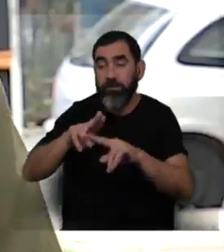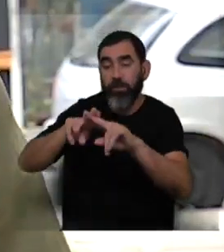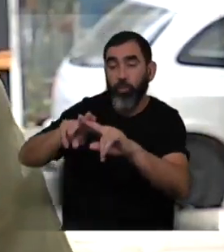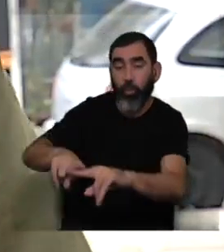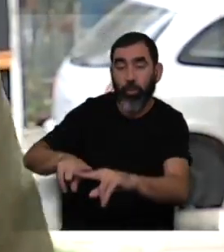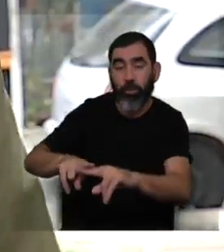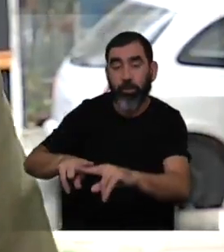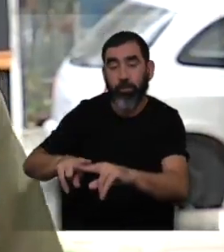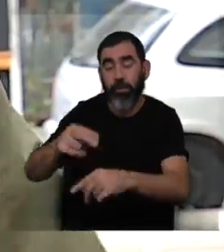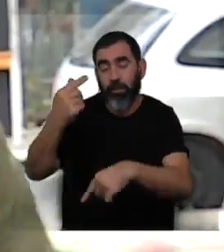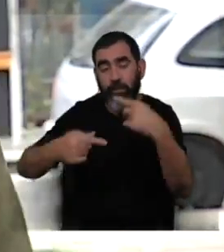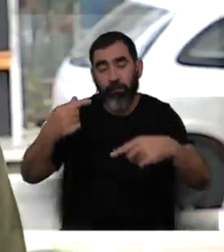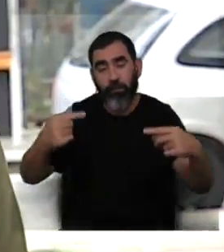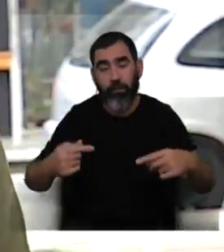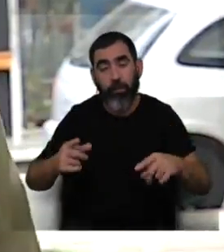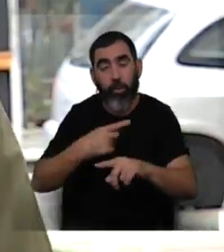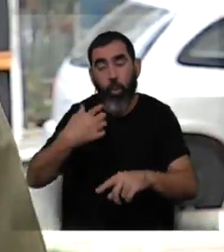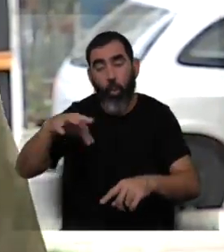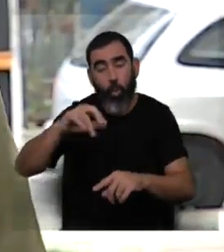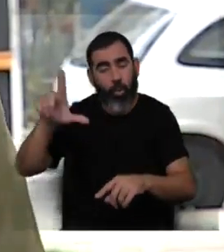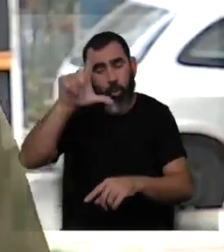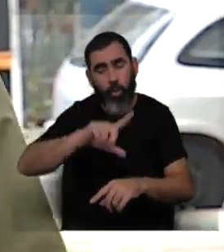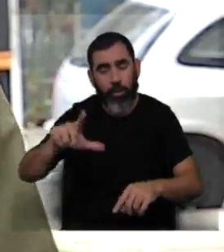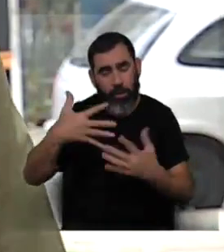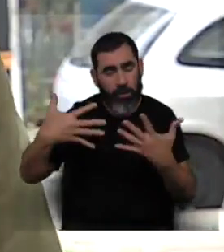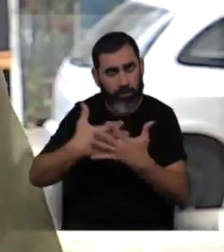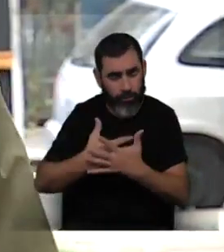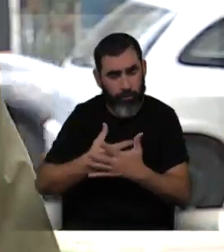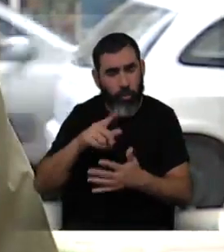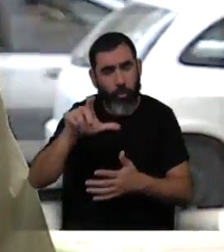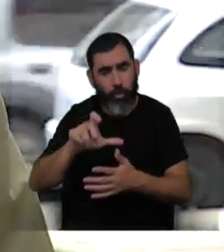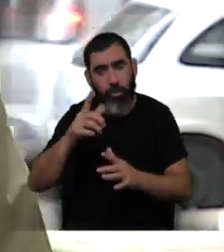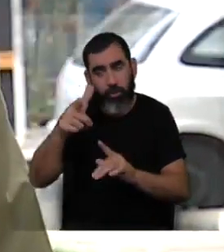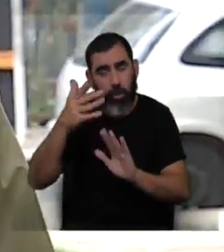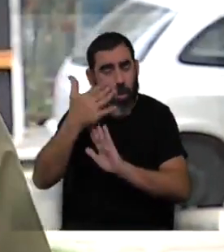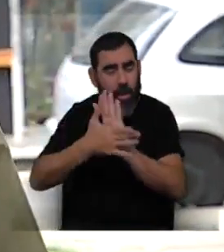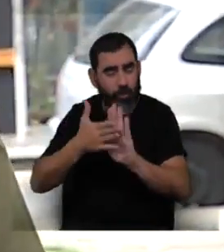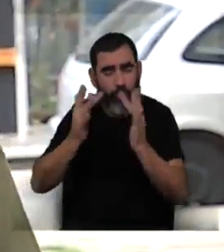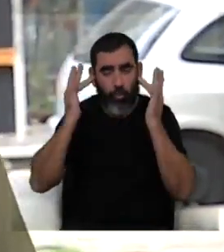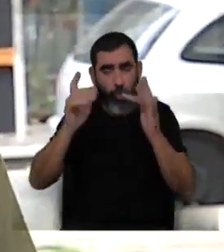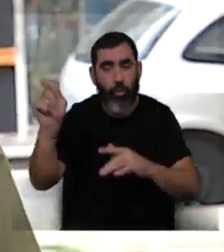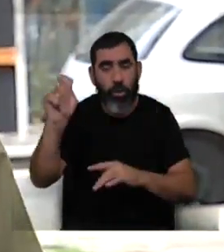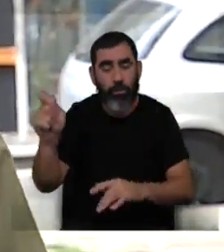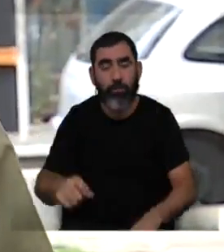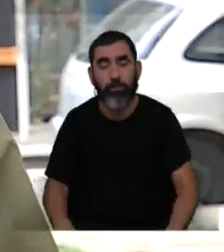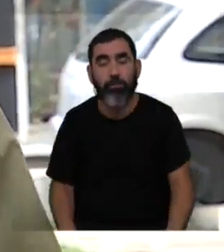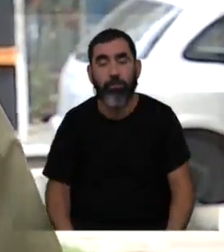y atropellos por distintos lados. No somos el único liceo que sufre a estas autoridades, obviamente, esto es a nivel nacional de la educación pública.